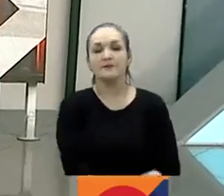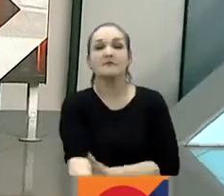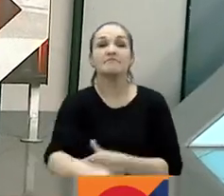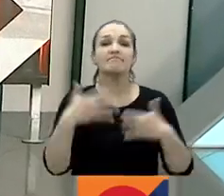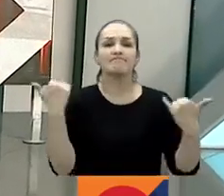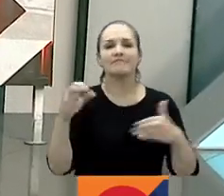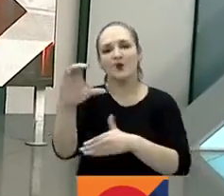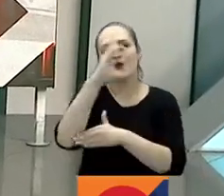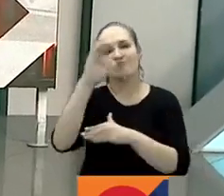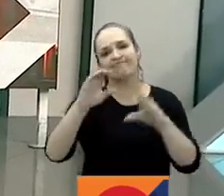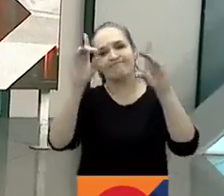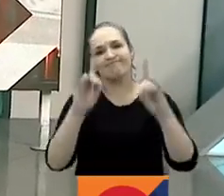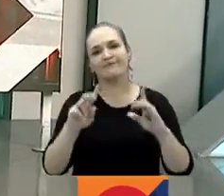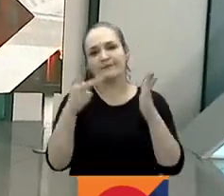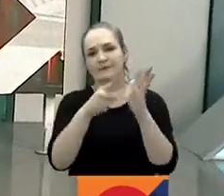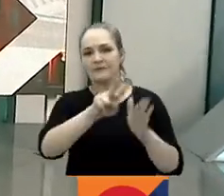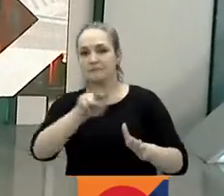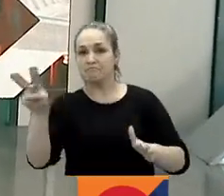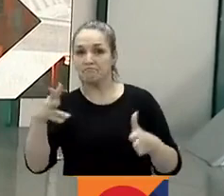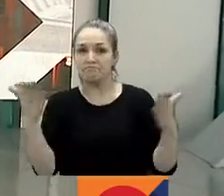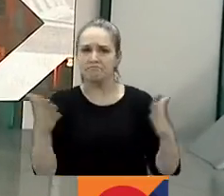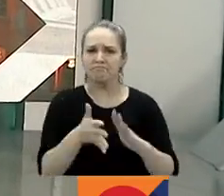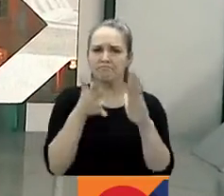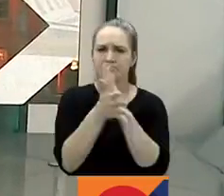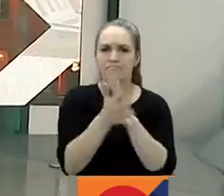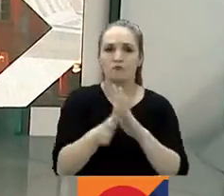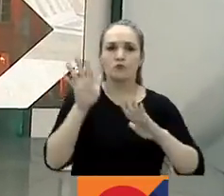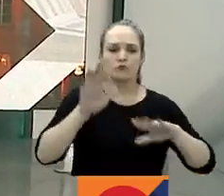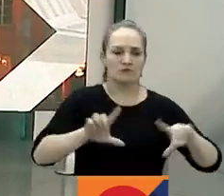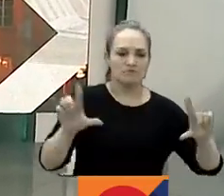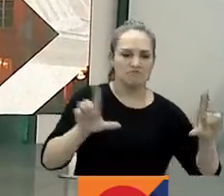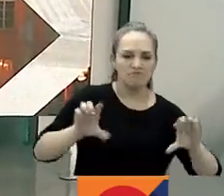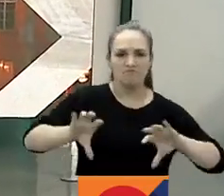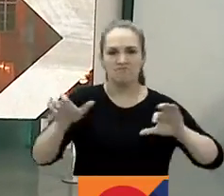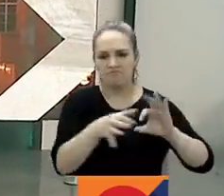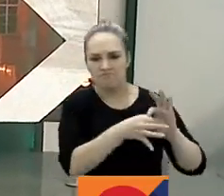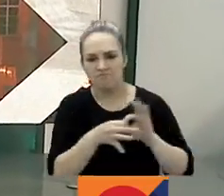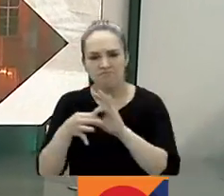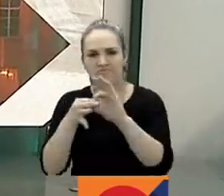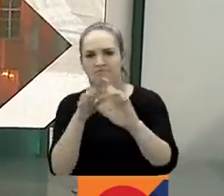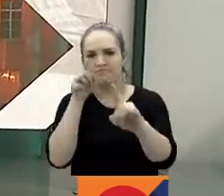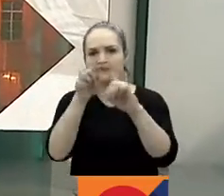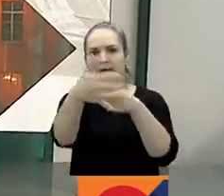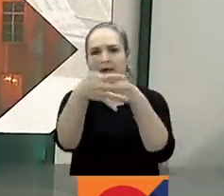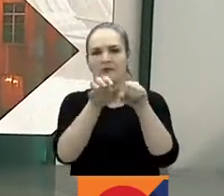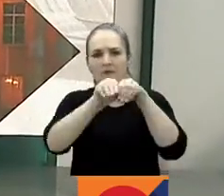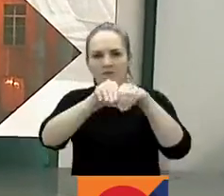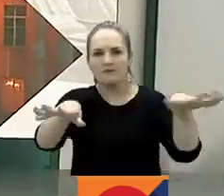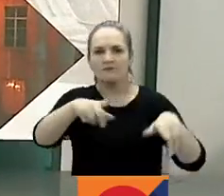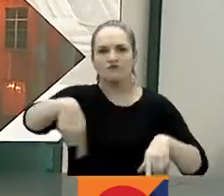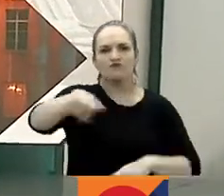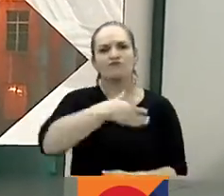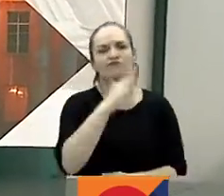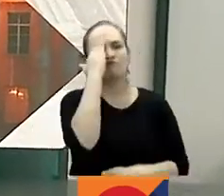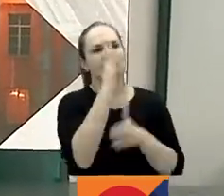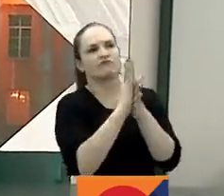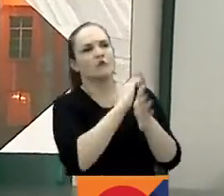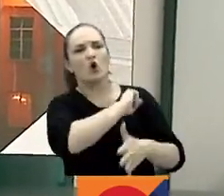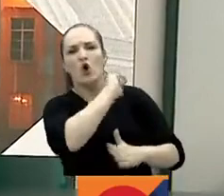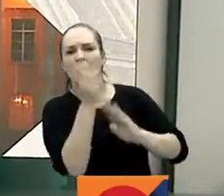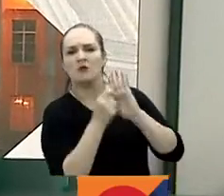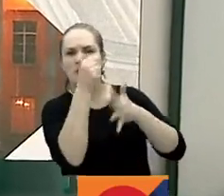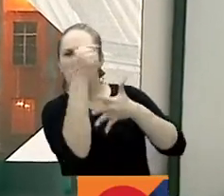Llegamos a Colombia, mi elección 2022, la convergencia del sistema de medios públicos de RTBC para contarles todos los detalles del